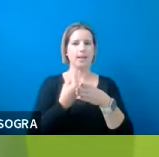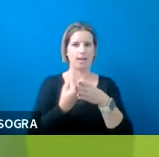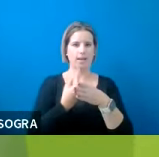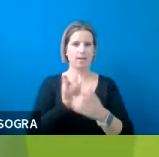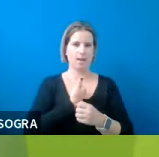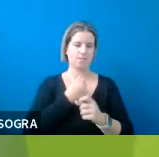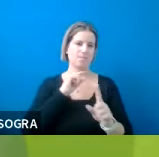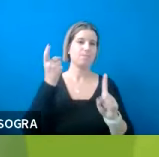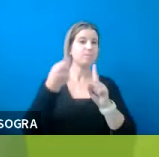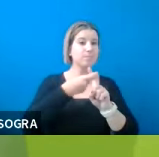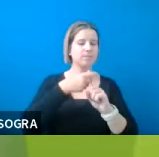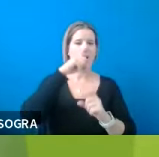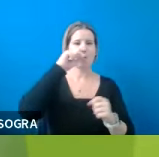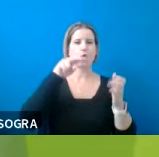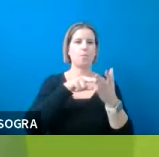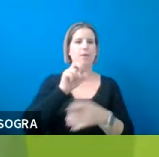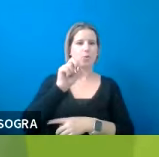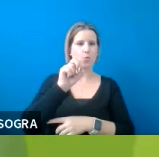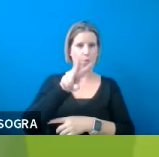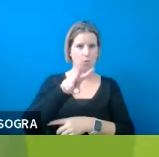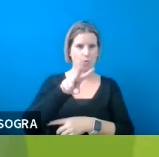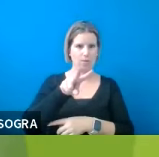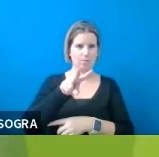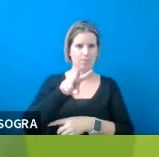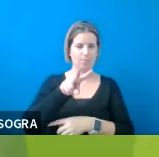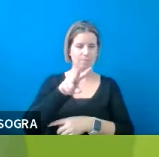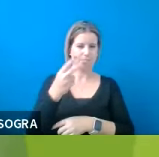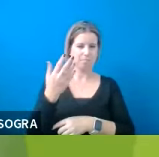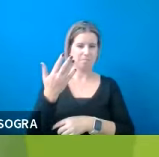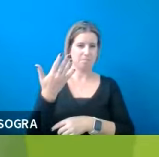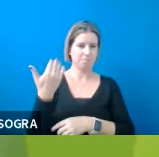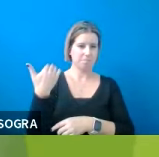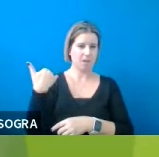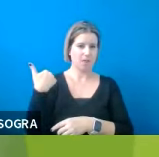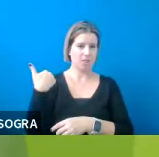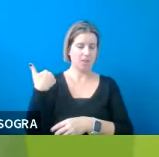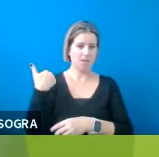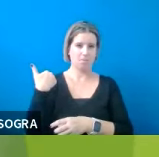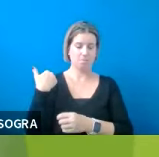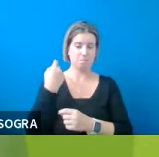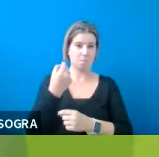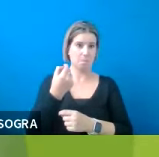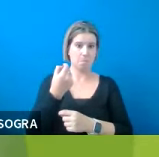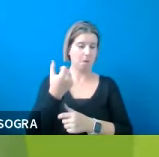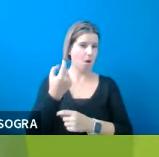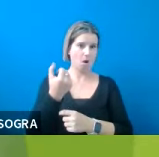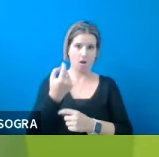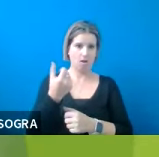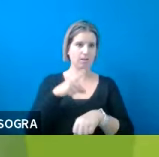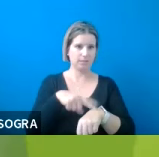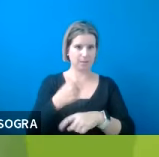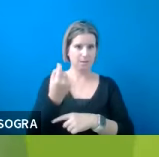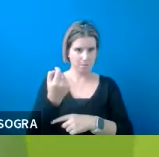me diagnosticaron en 2012, o sea, hace relativamente muy poco tiempo.